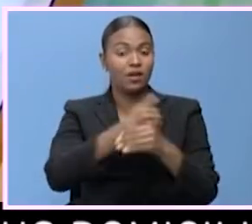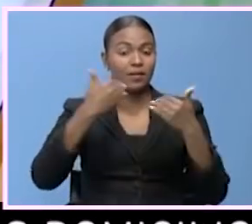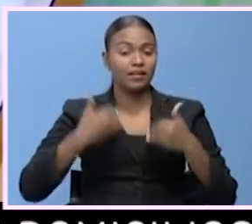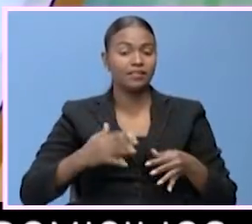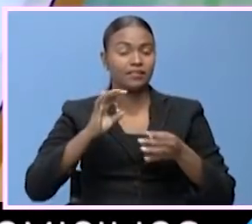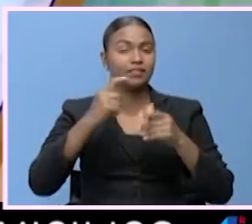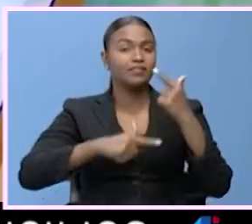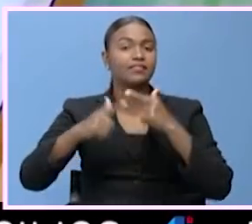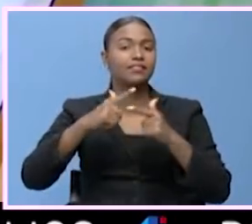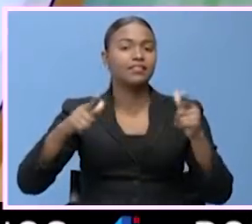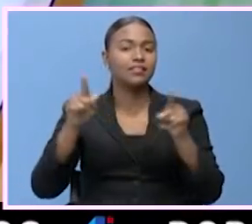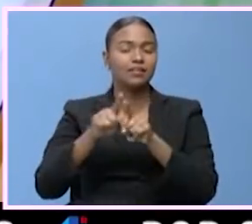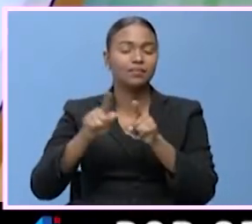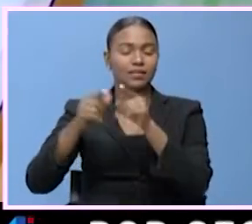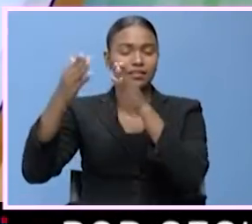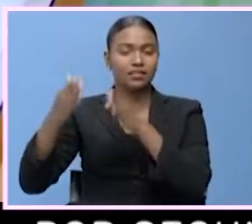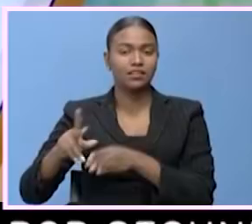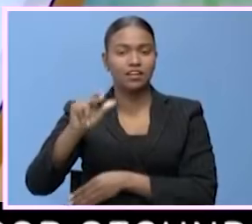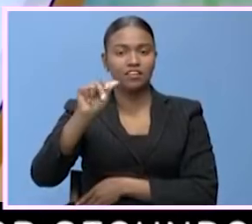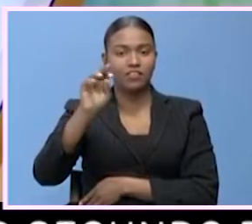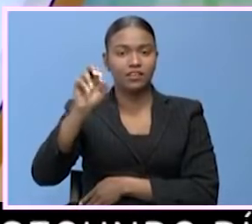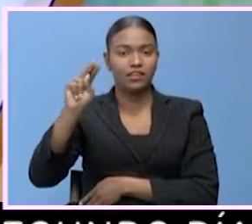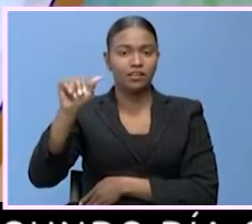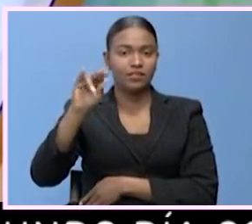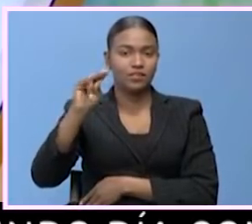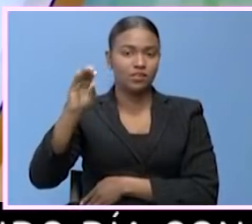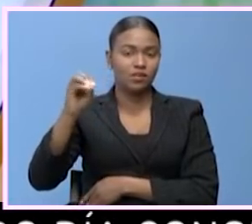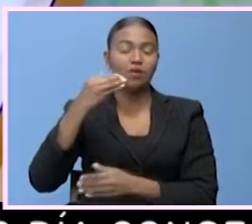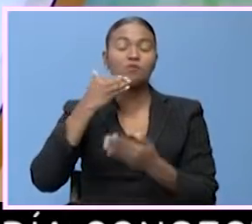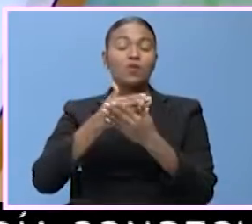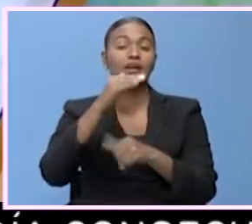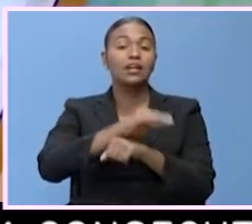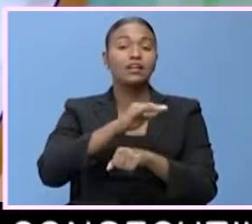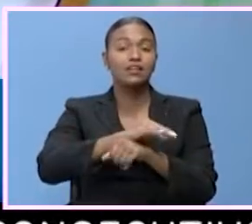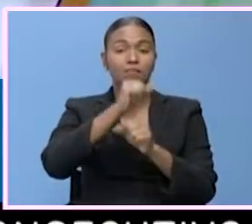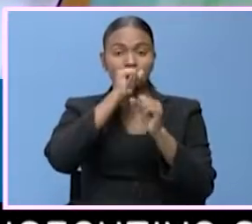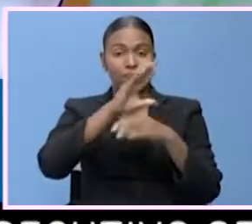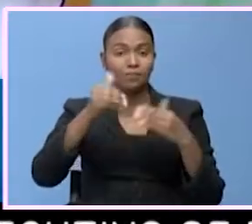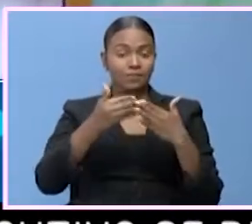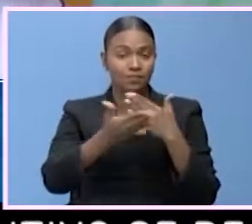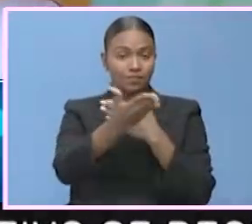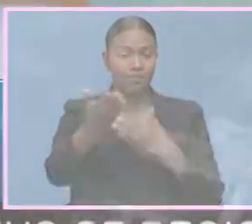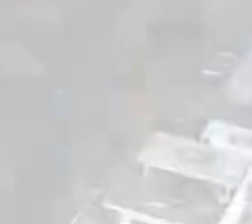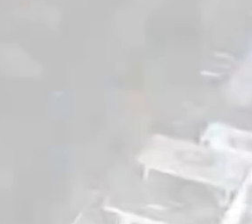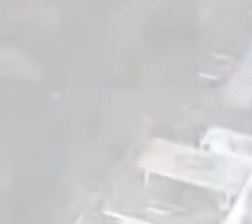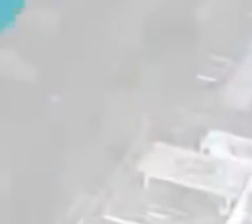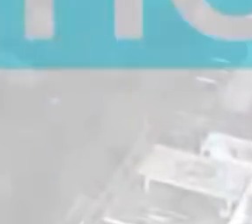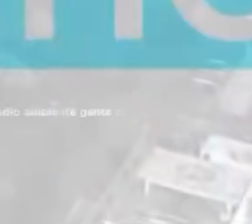nuestra intérprete en lengua de señas, y una servidora, Rafaelina Bisonó. Muy buenas noches, bendiciones a todos.